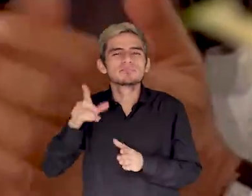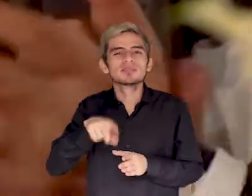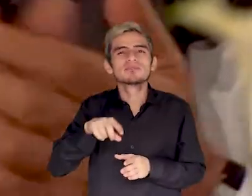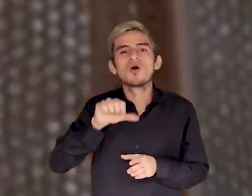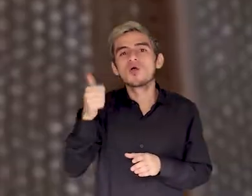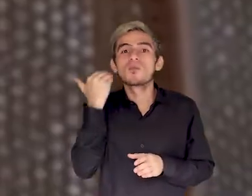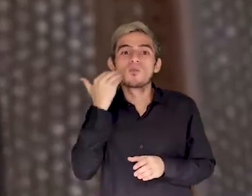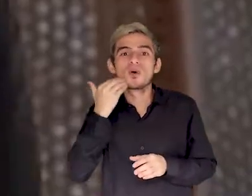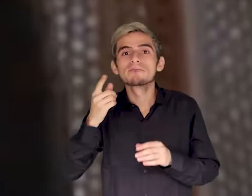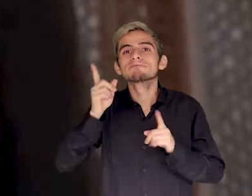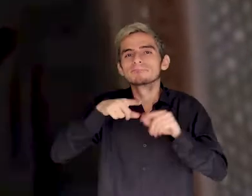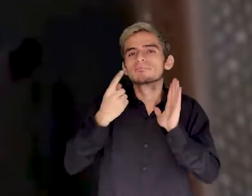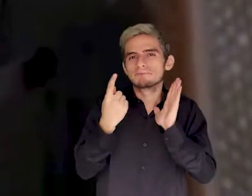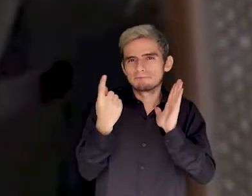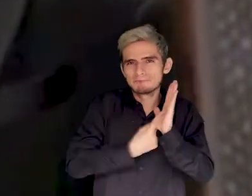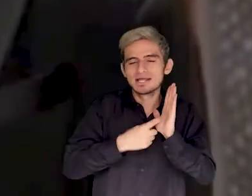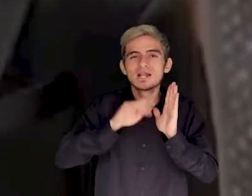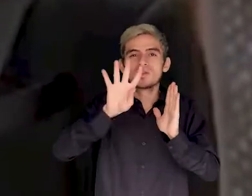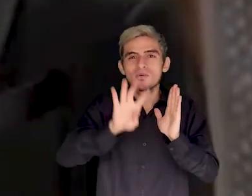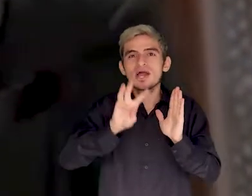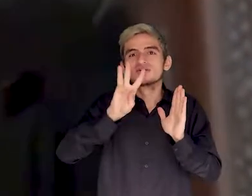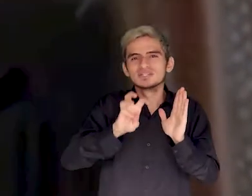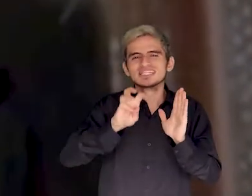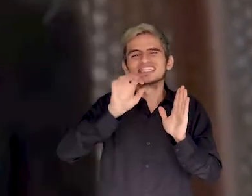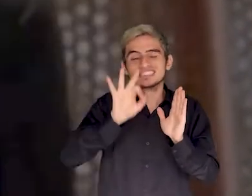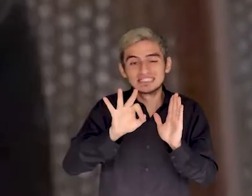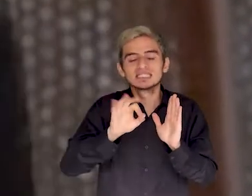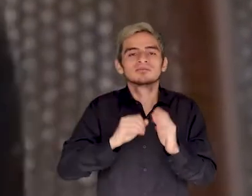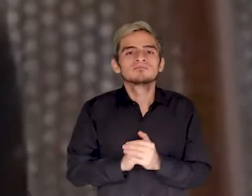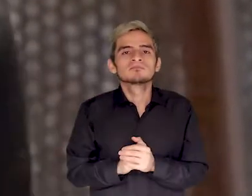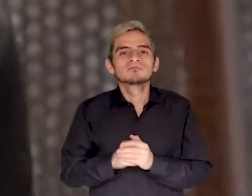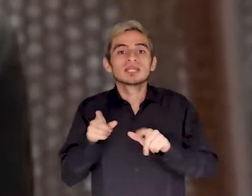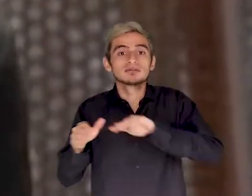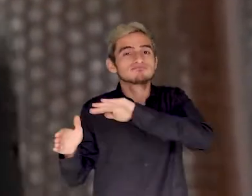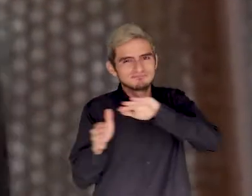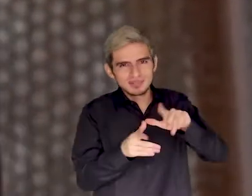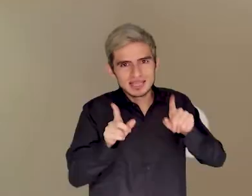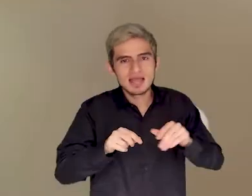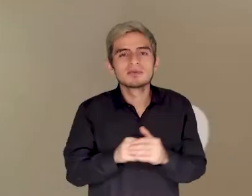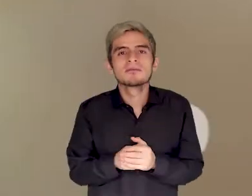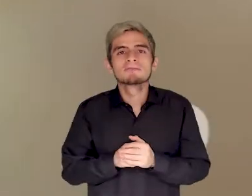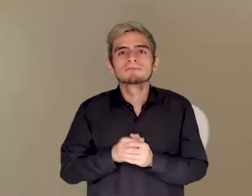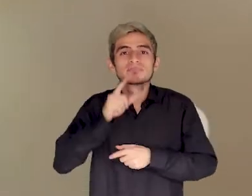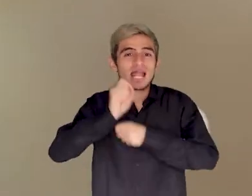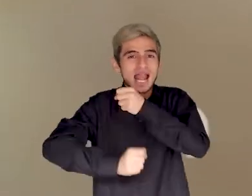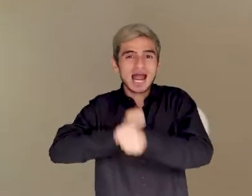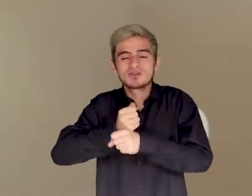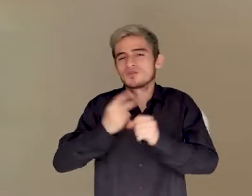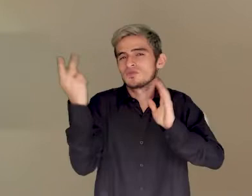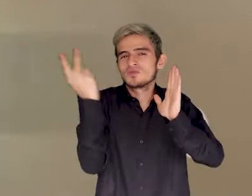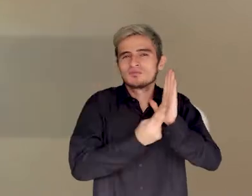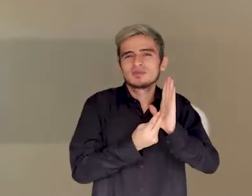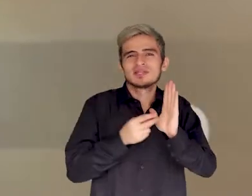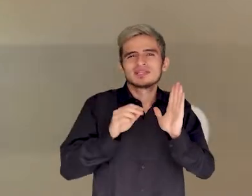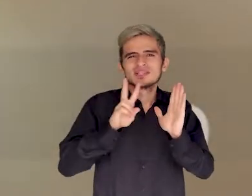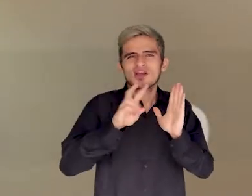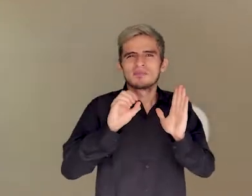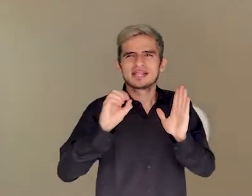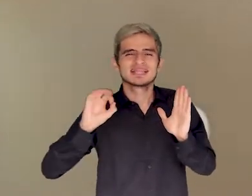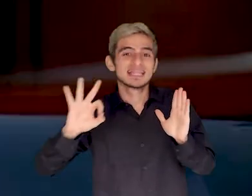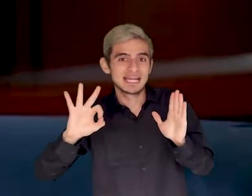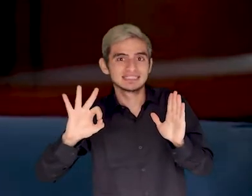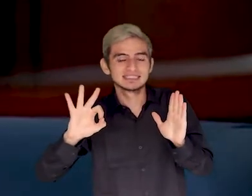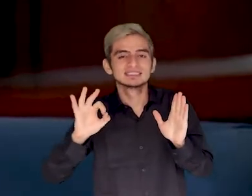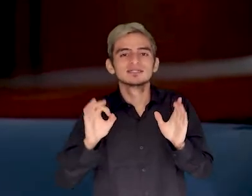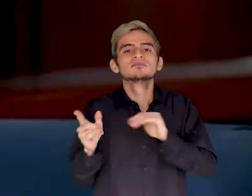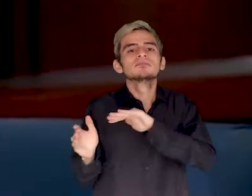1975. Jane Campion con The Piano en 1993. Sofía Coppola con Lost in Translation en 2003